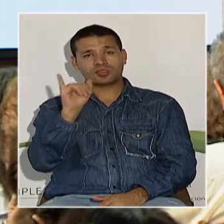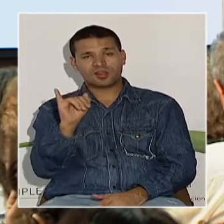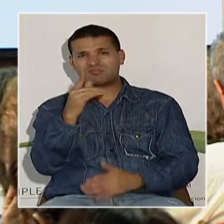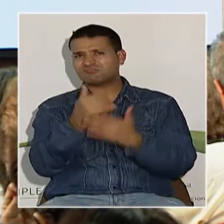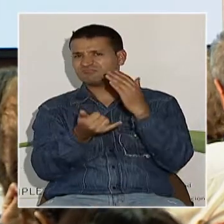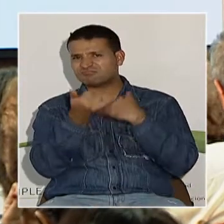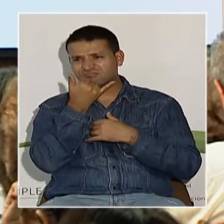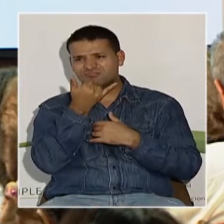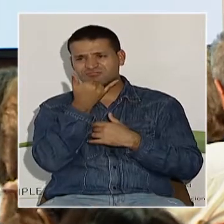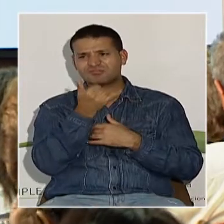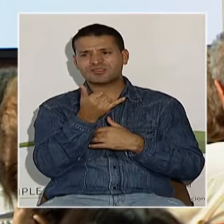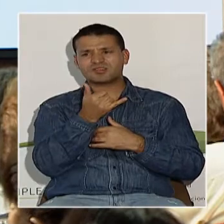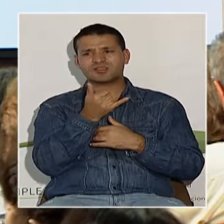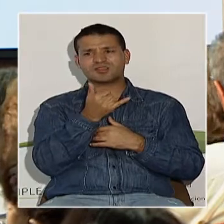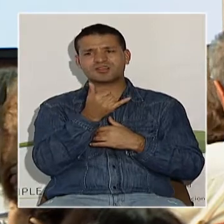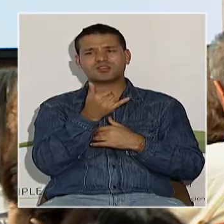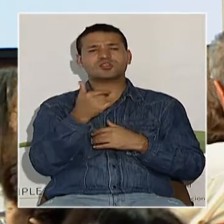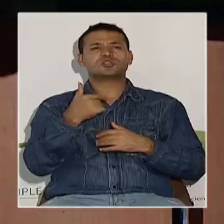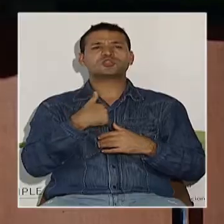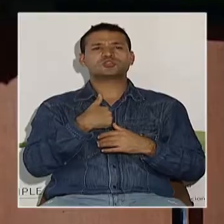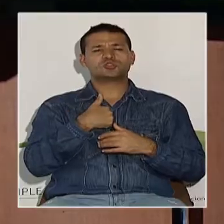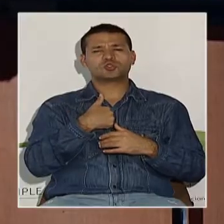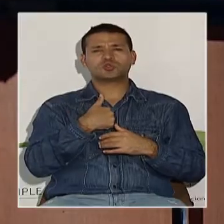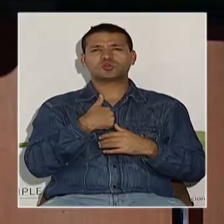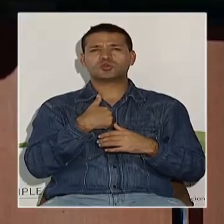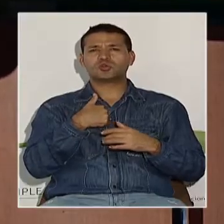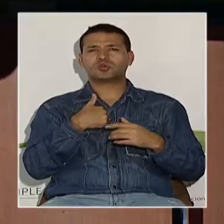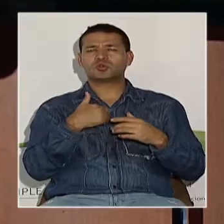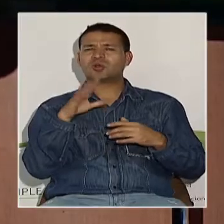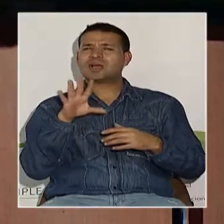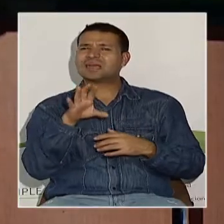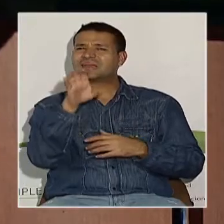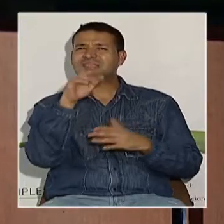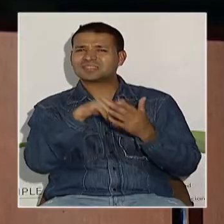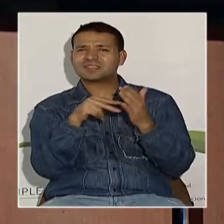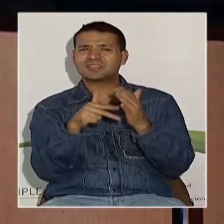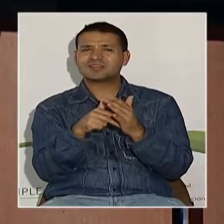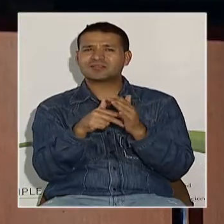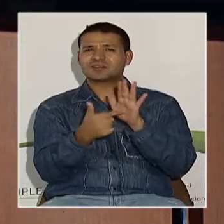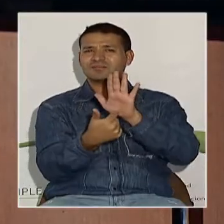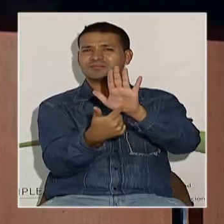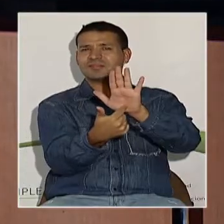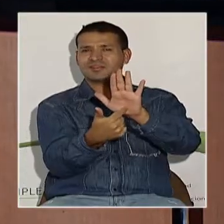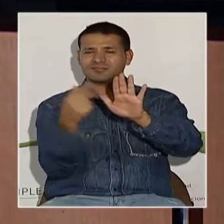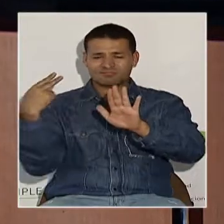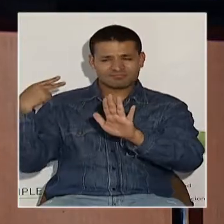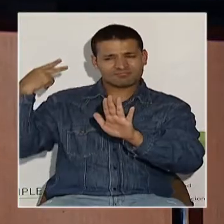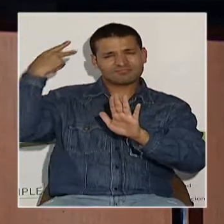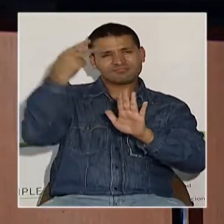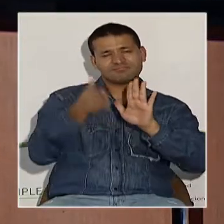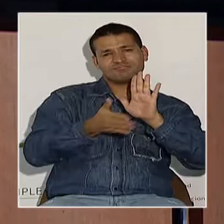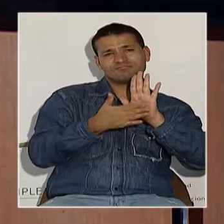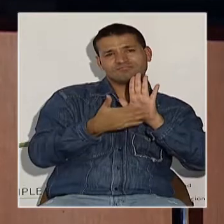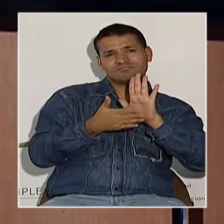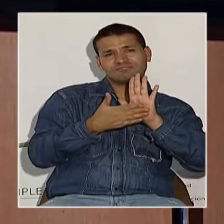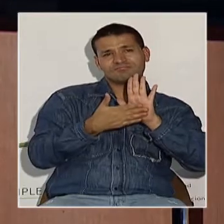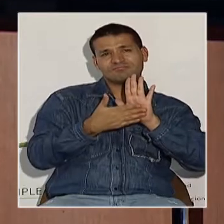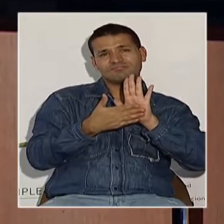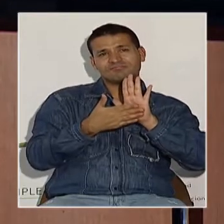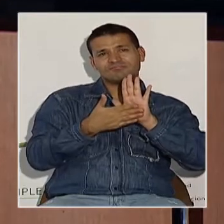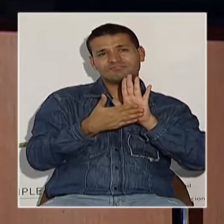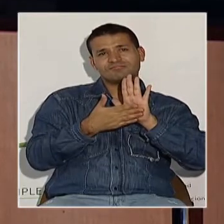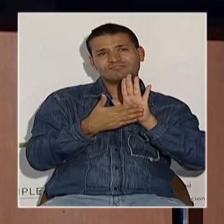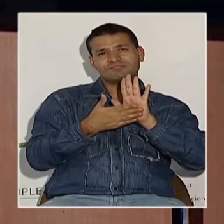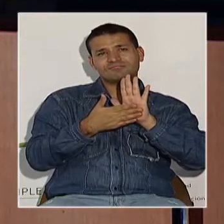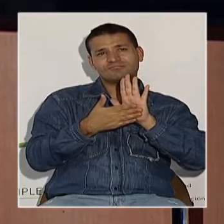paciente, no doctor, es que yo tengo un cáncer, bueno, ¿y qué es para vos eso? Ah, no sé, vea el concepto, mire la historia, mire esto. Y empiezan los